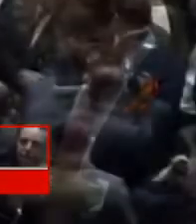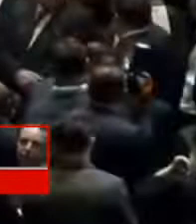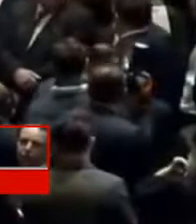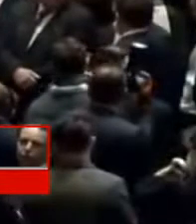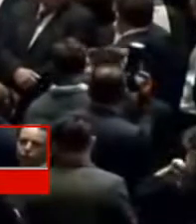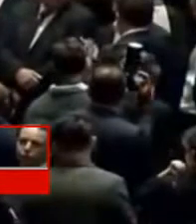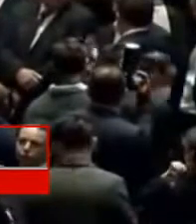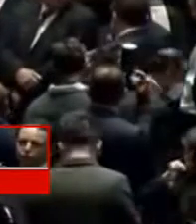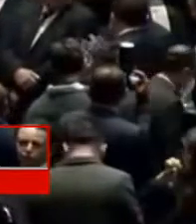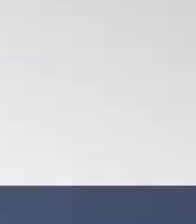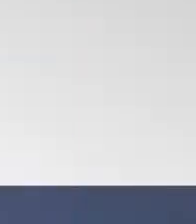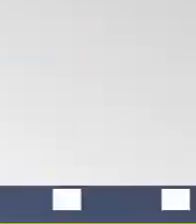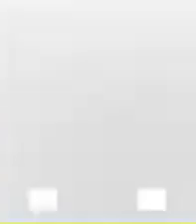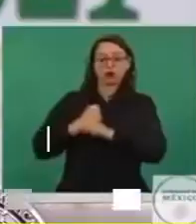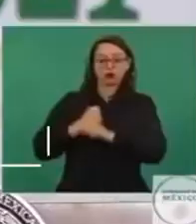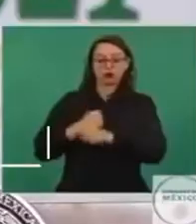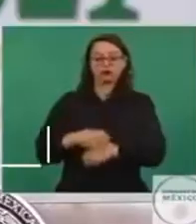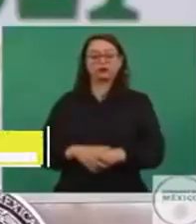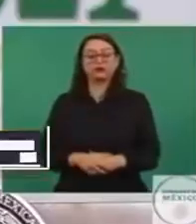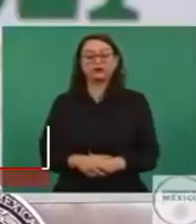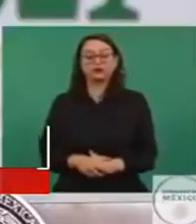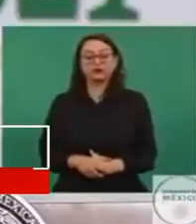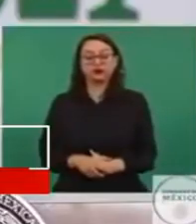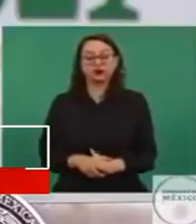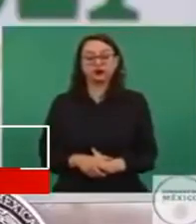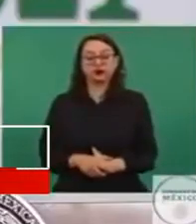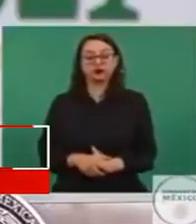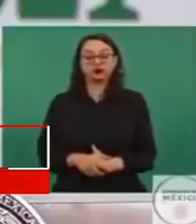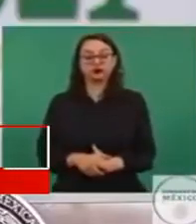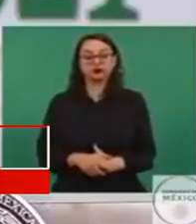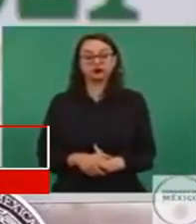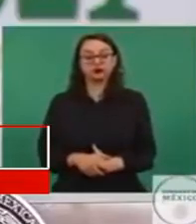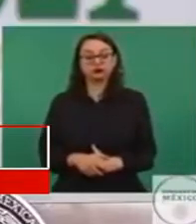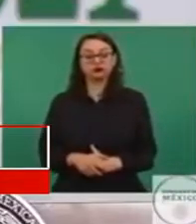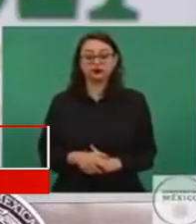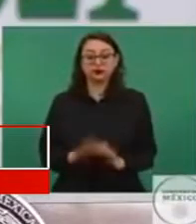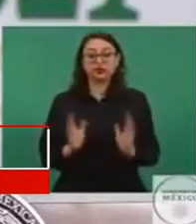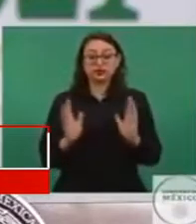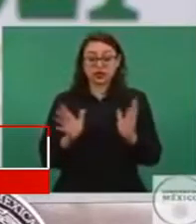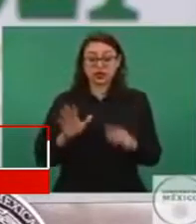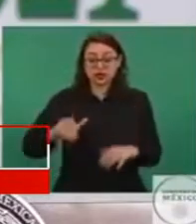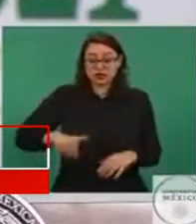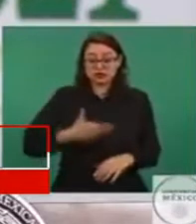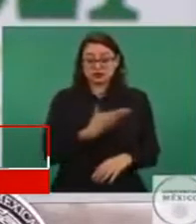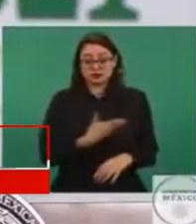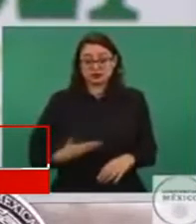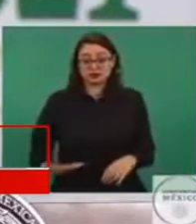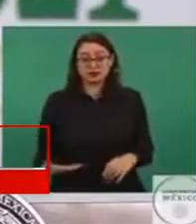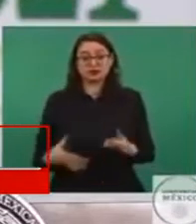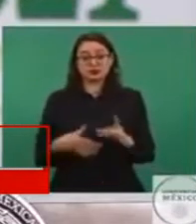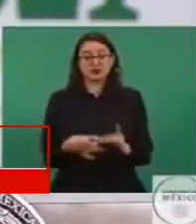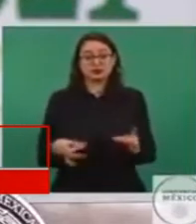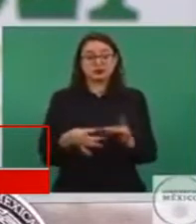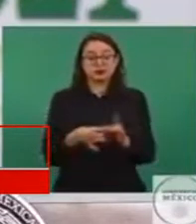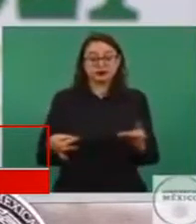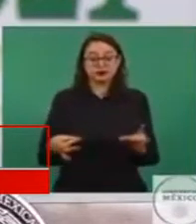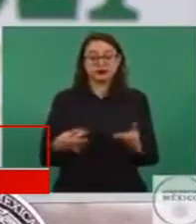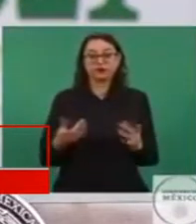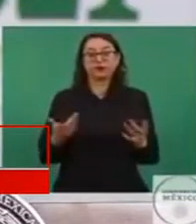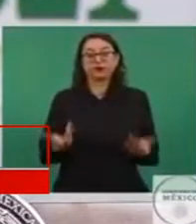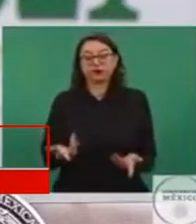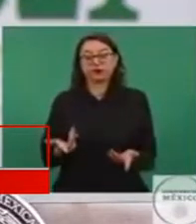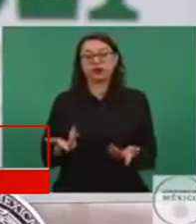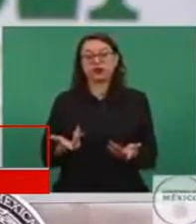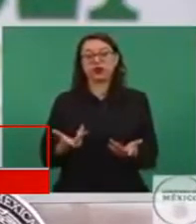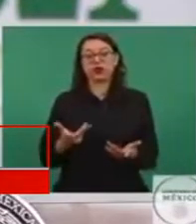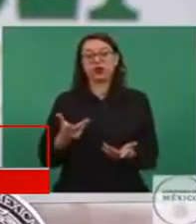las instituciones. El Senado de la República inició el procedimiento legislativo de ratificación del nombramiento de Victoria